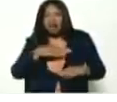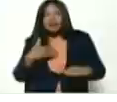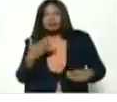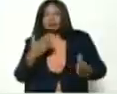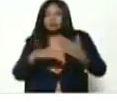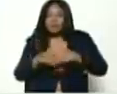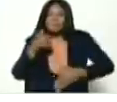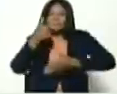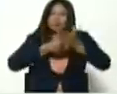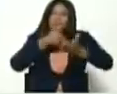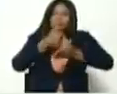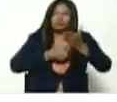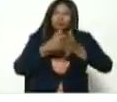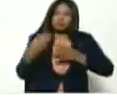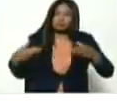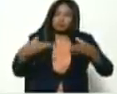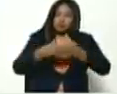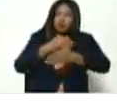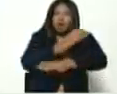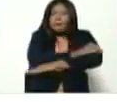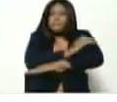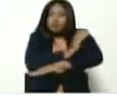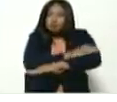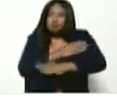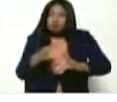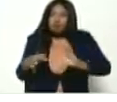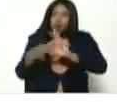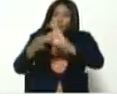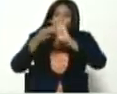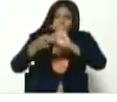a batallar con esa posición unida